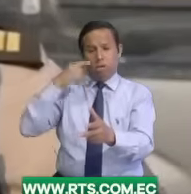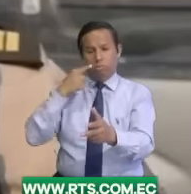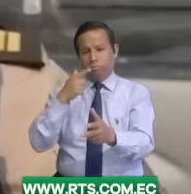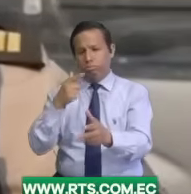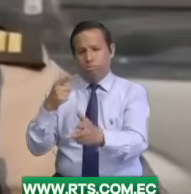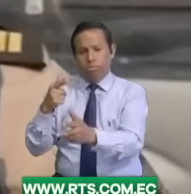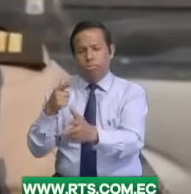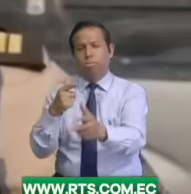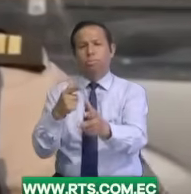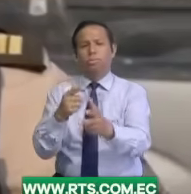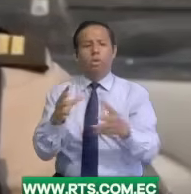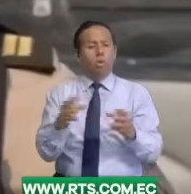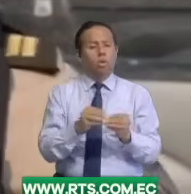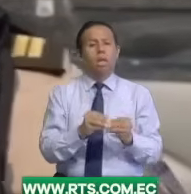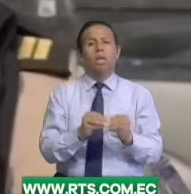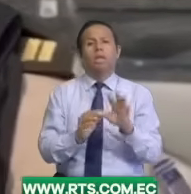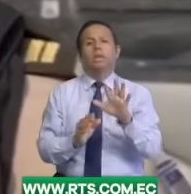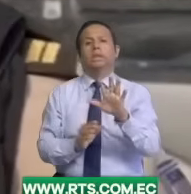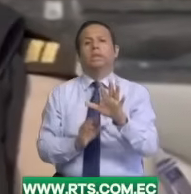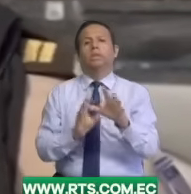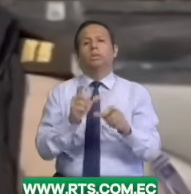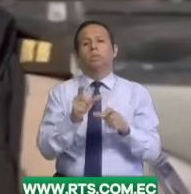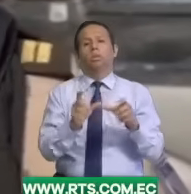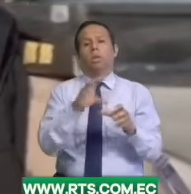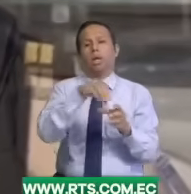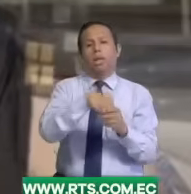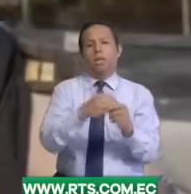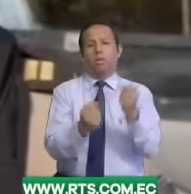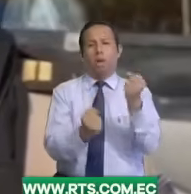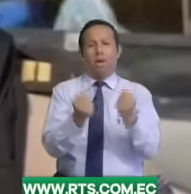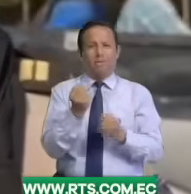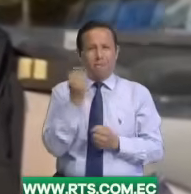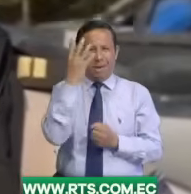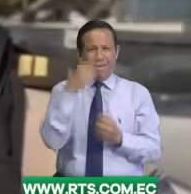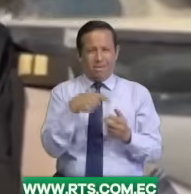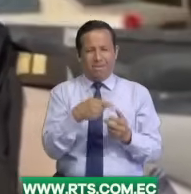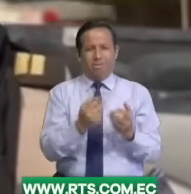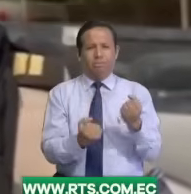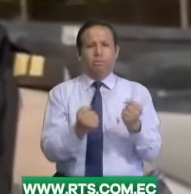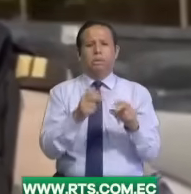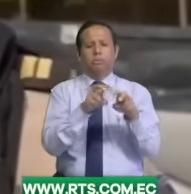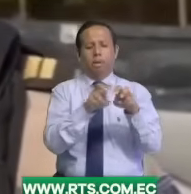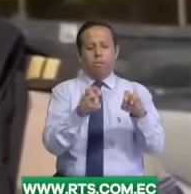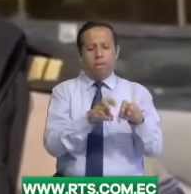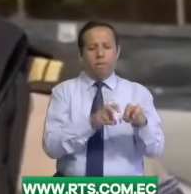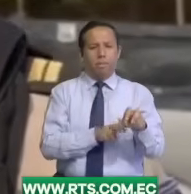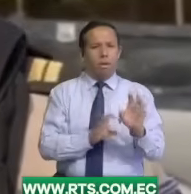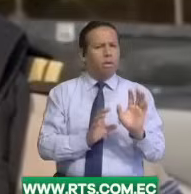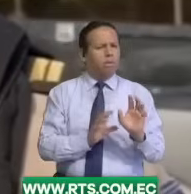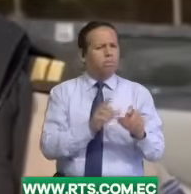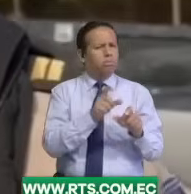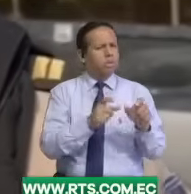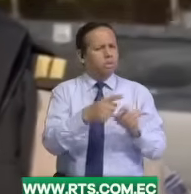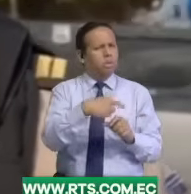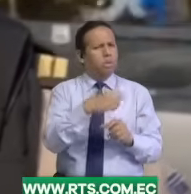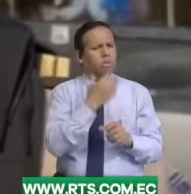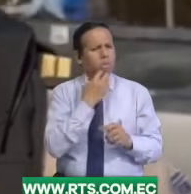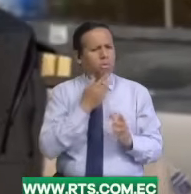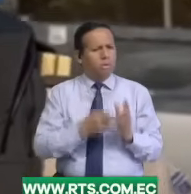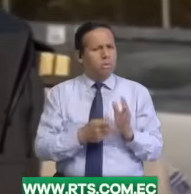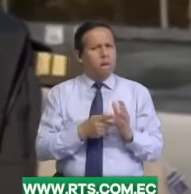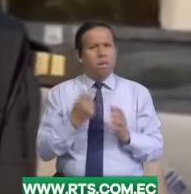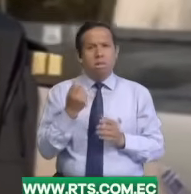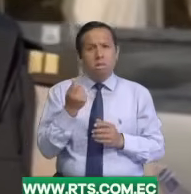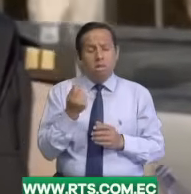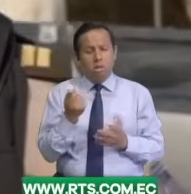han sido 5 personas las que se encontraban al interior de este vehículo. No tenemos información de que los ciudadanos hayan estado de pronto portando